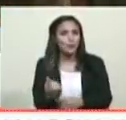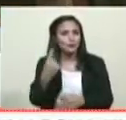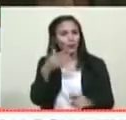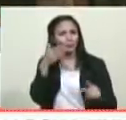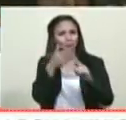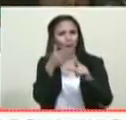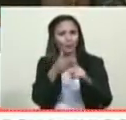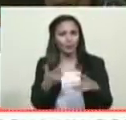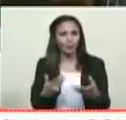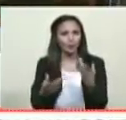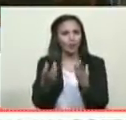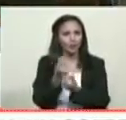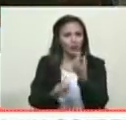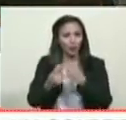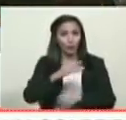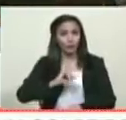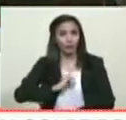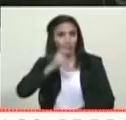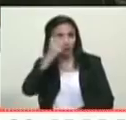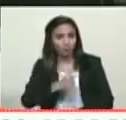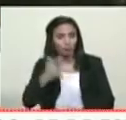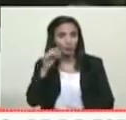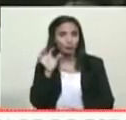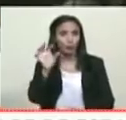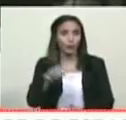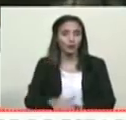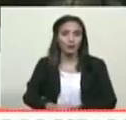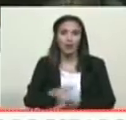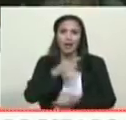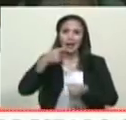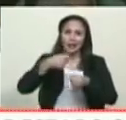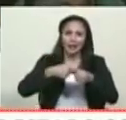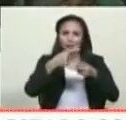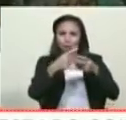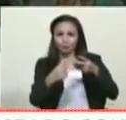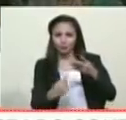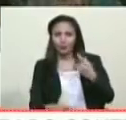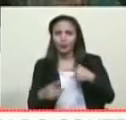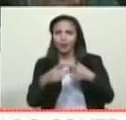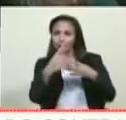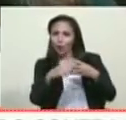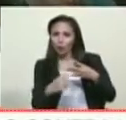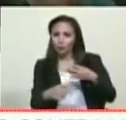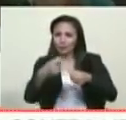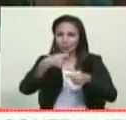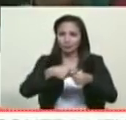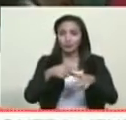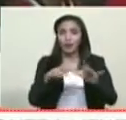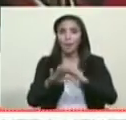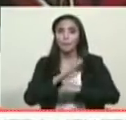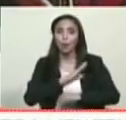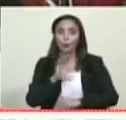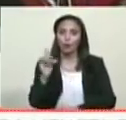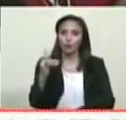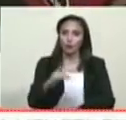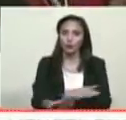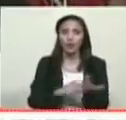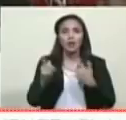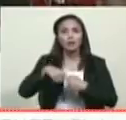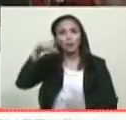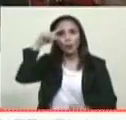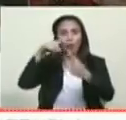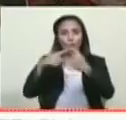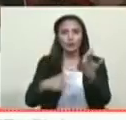la recuperación de la soberanía plena sobre el gas y otros hidrocarburos, sus actividades orientadas a defender